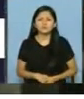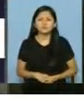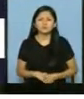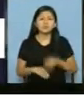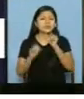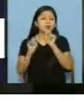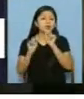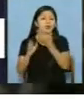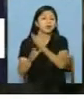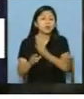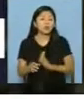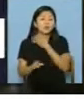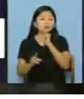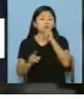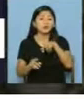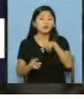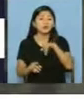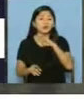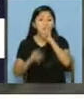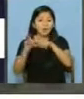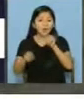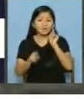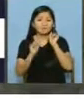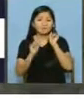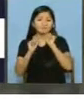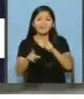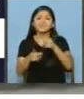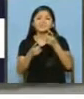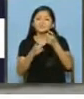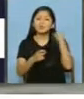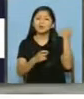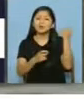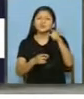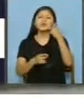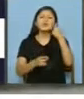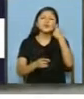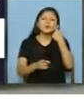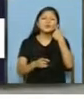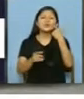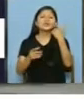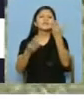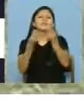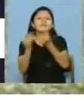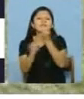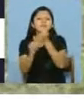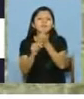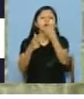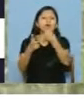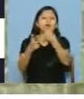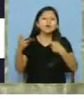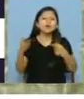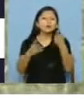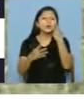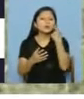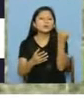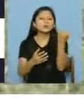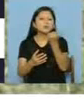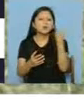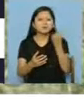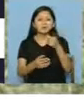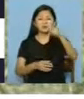convoca es estos días que son en conmemoración del Día del Ambiente, que son un llamado a la reflexión, en